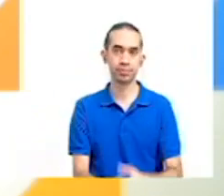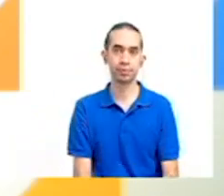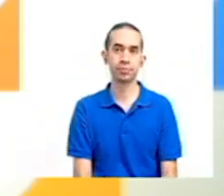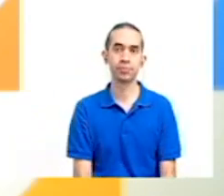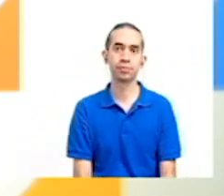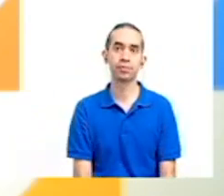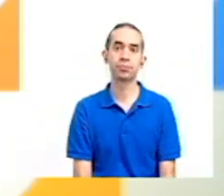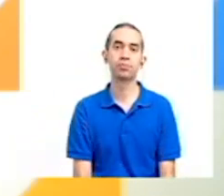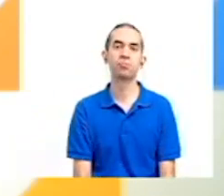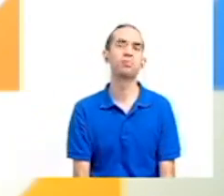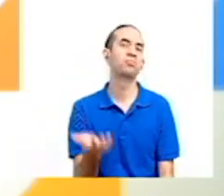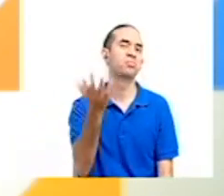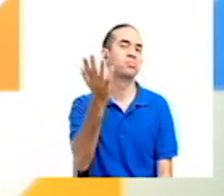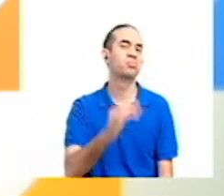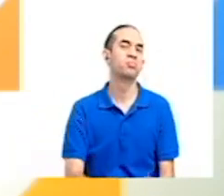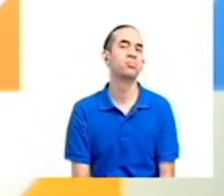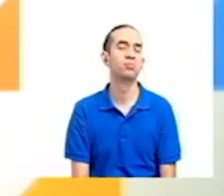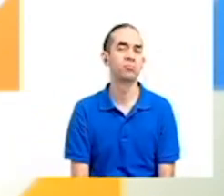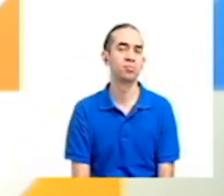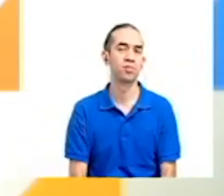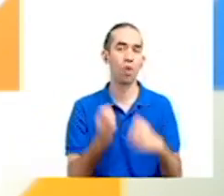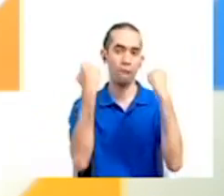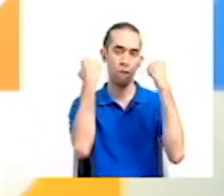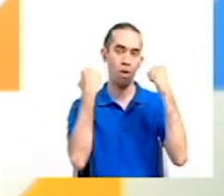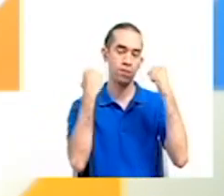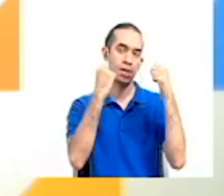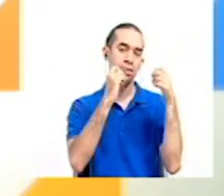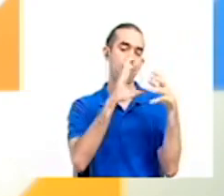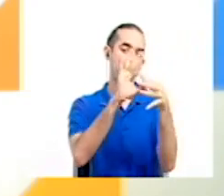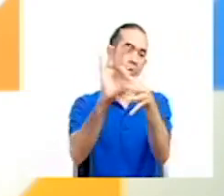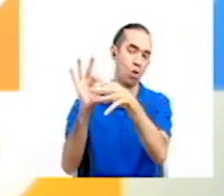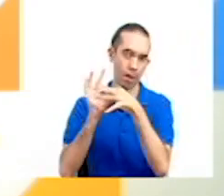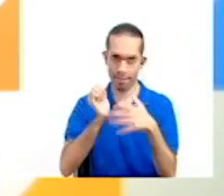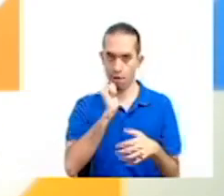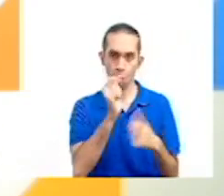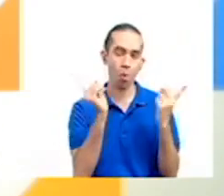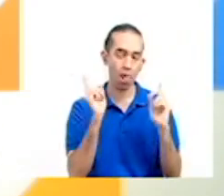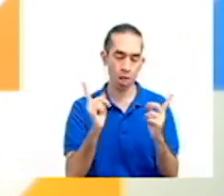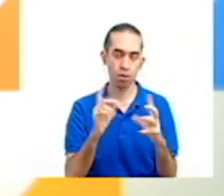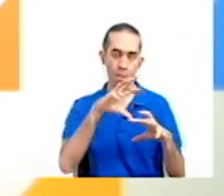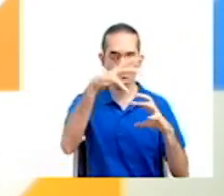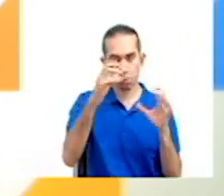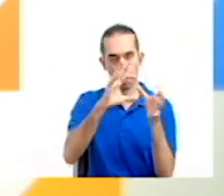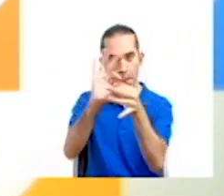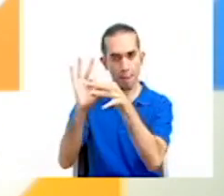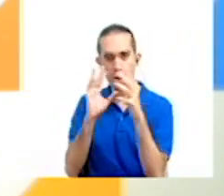Ahora, ¿qué me podrían decir de las fuerzas intermoleculares que tiene el agua?